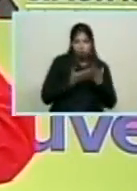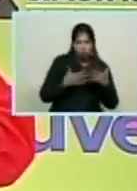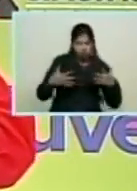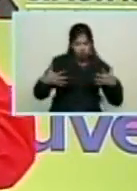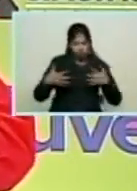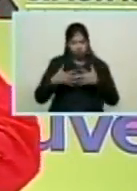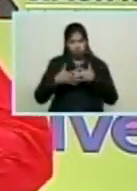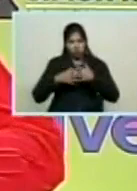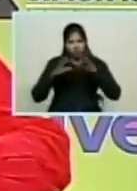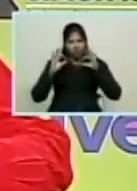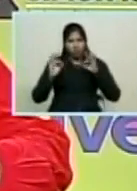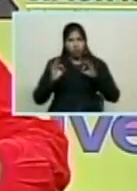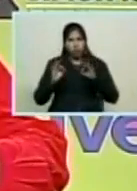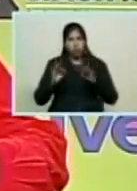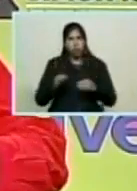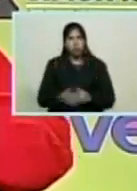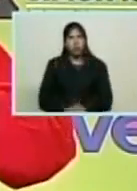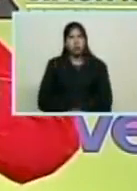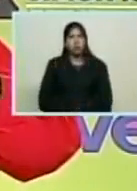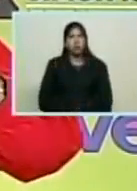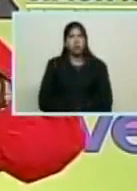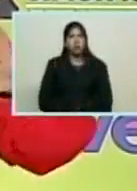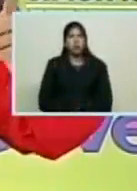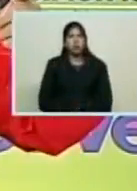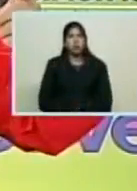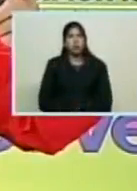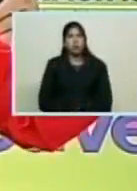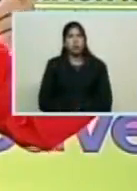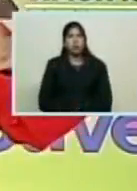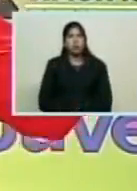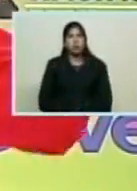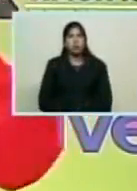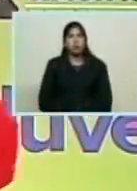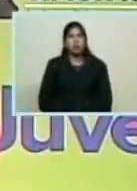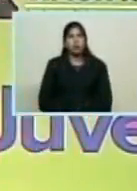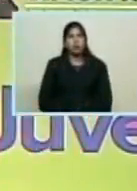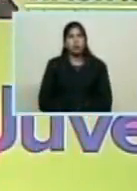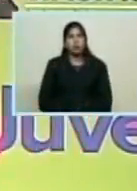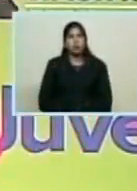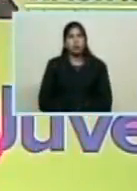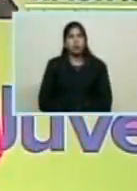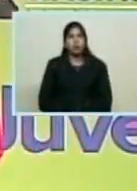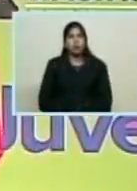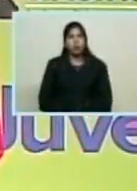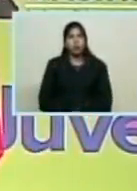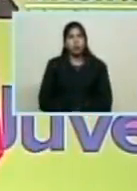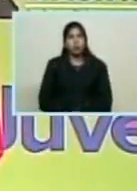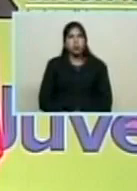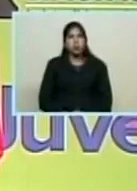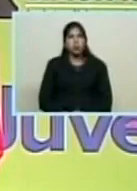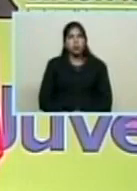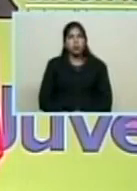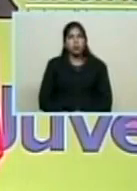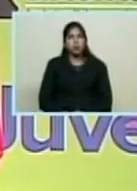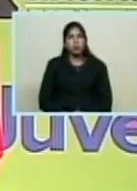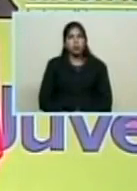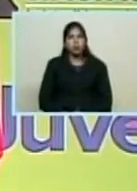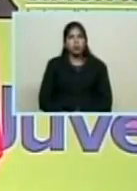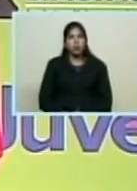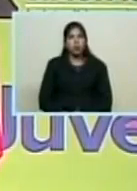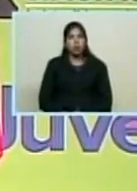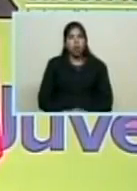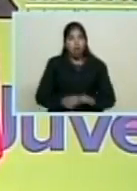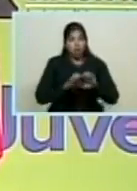a la práctica el concepto robinsoniano de vincular